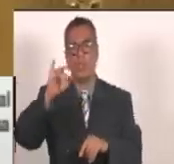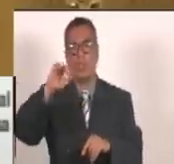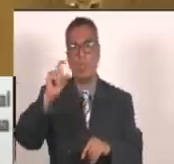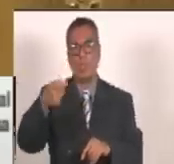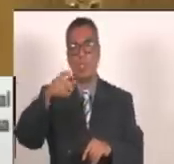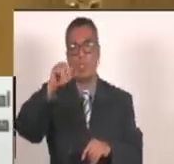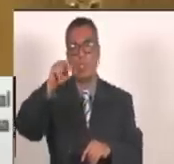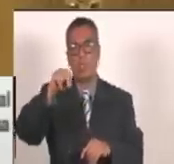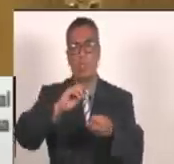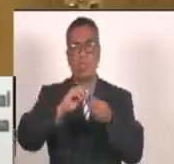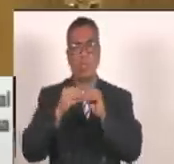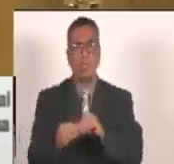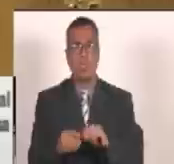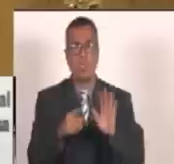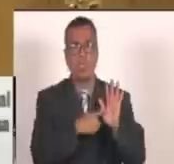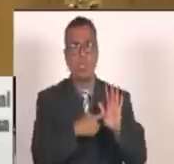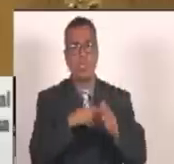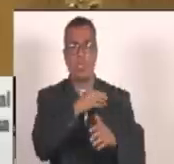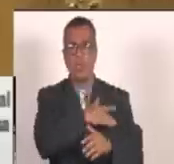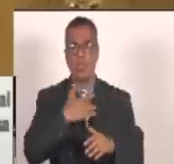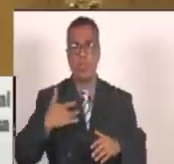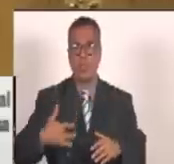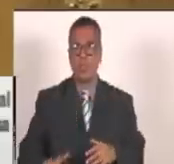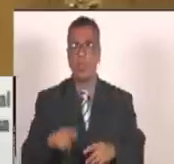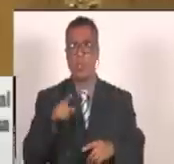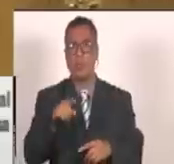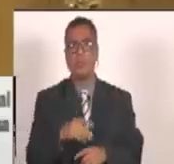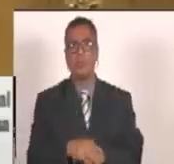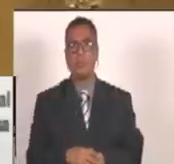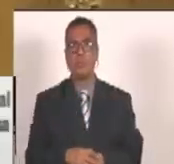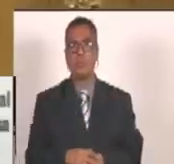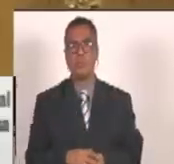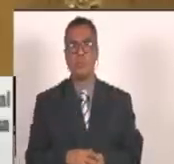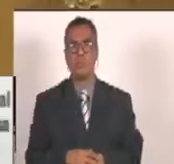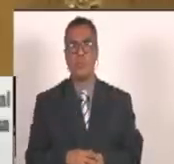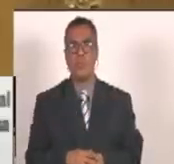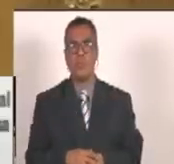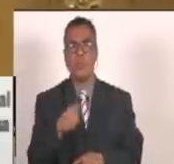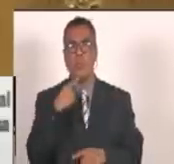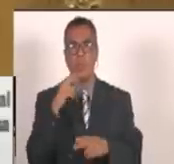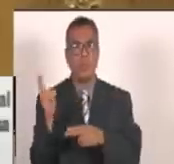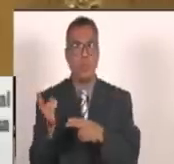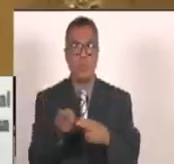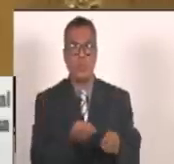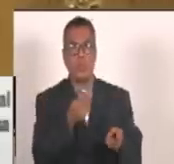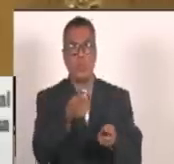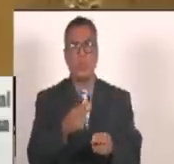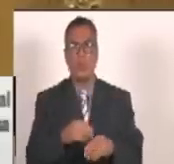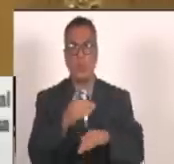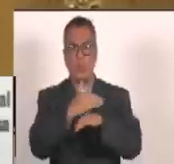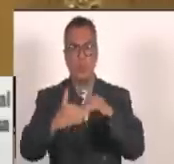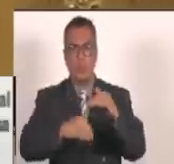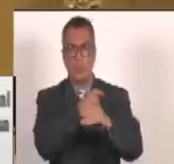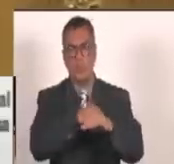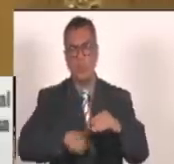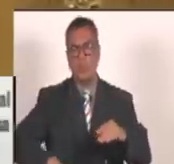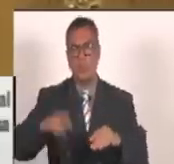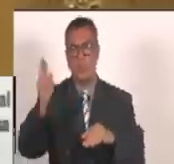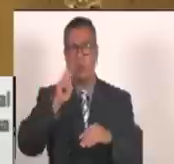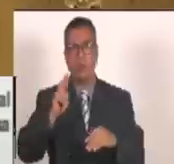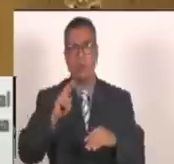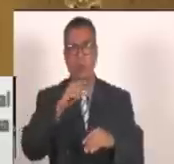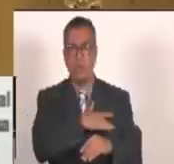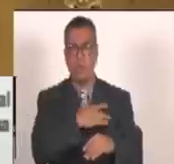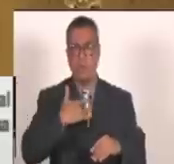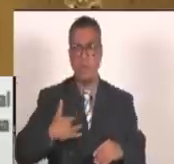de acuerdo a la adaptación del idioma chino, y ahí, bueno, fue recibida por el vicepresidente de la